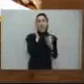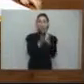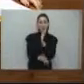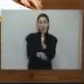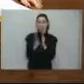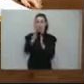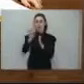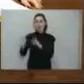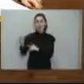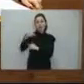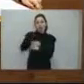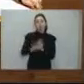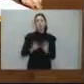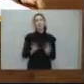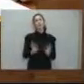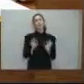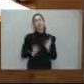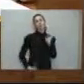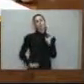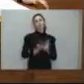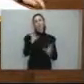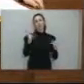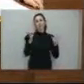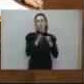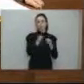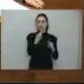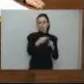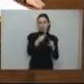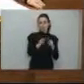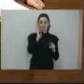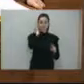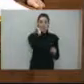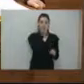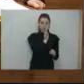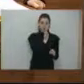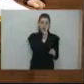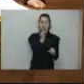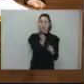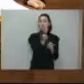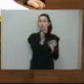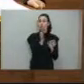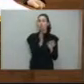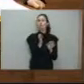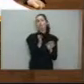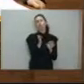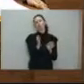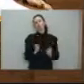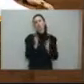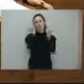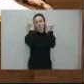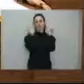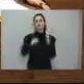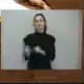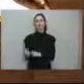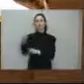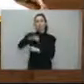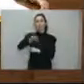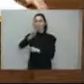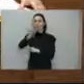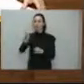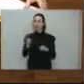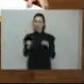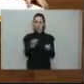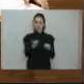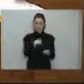Afortunadamente, el presidente Rajoy y su equipo logró evitar la intervención de España. Y es que con